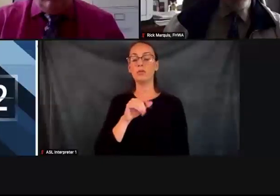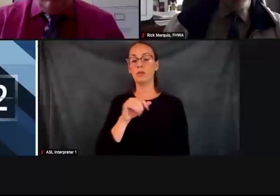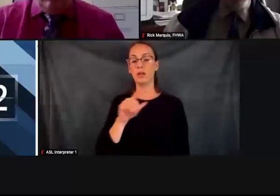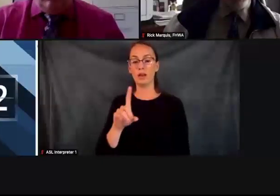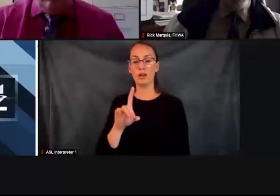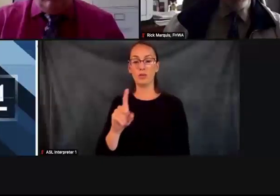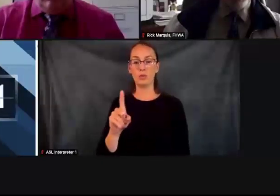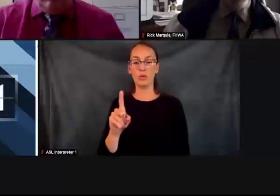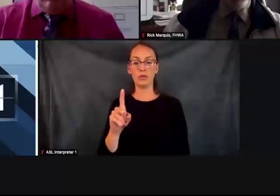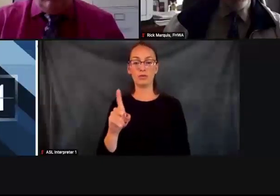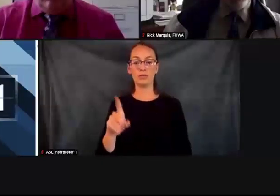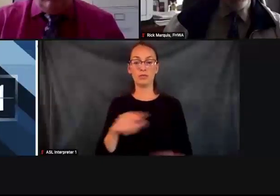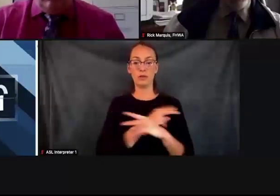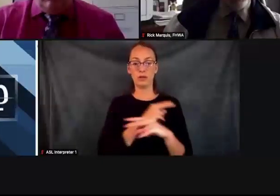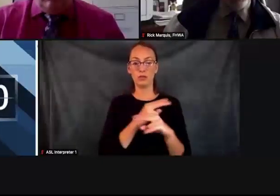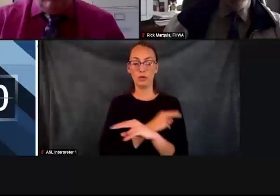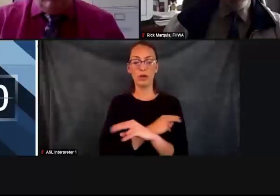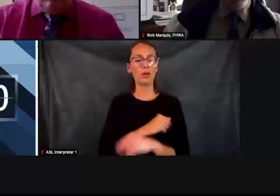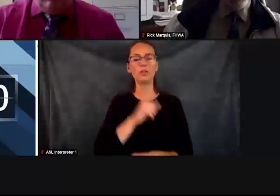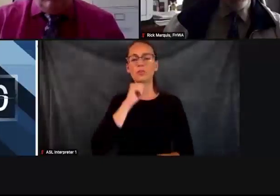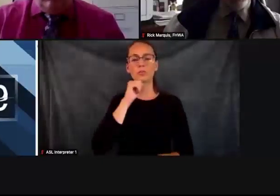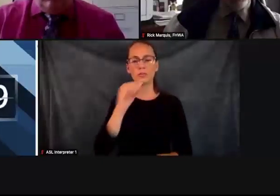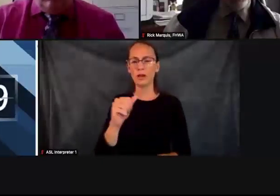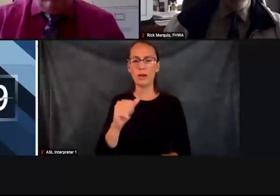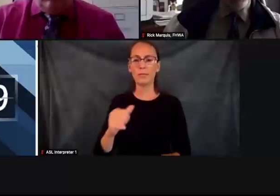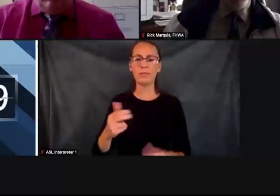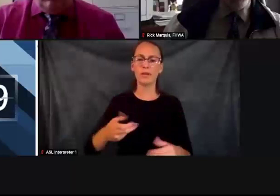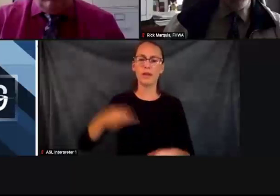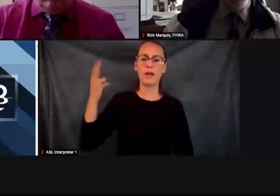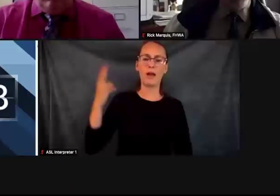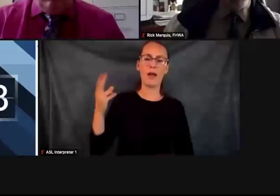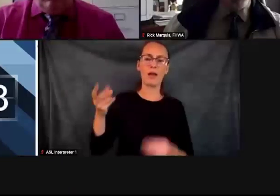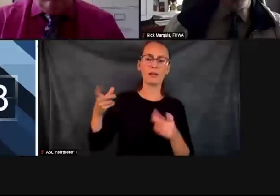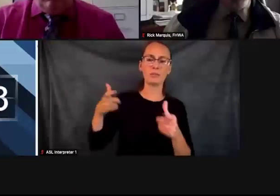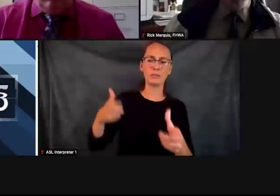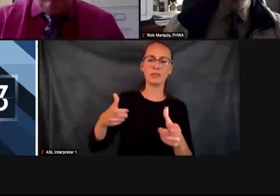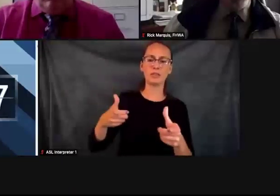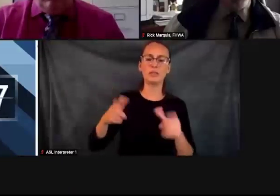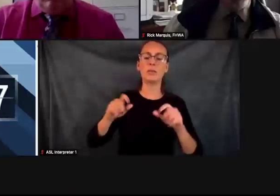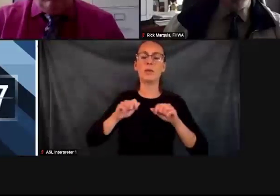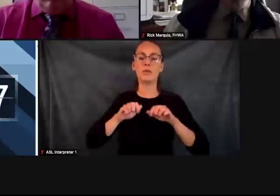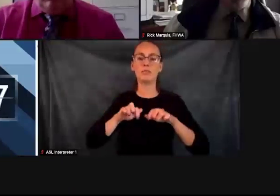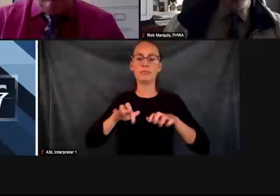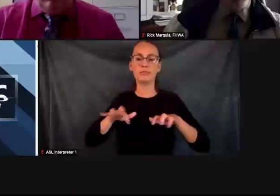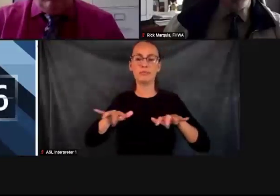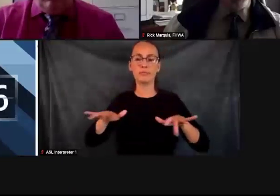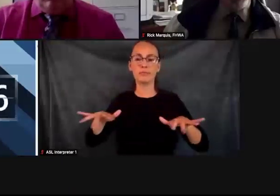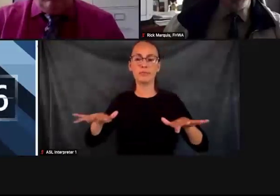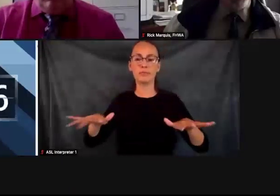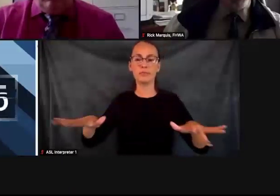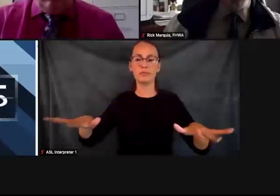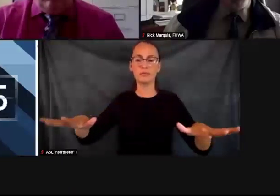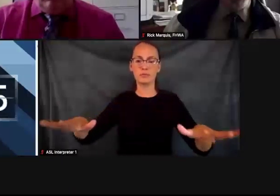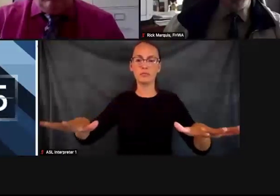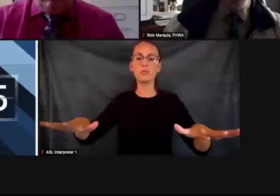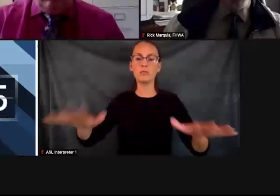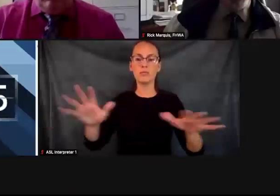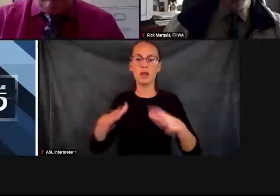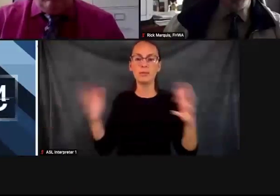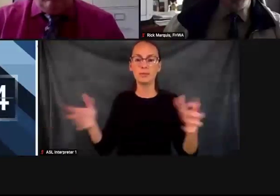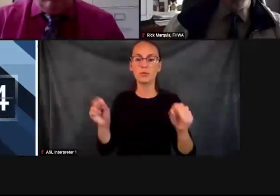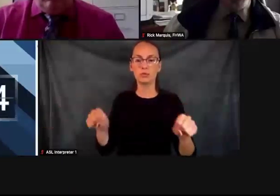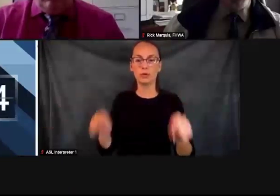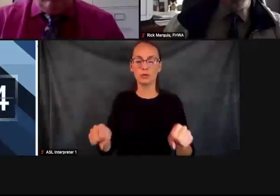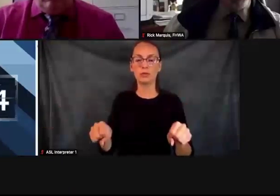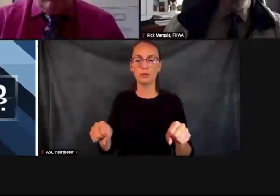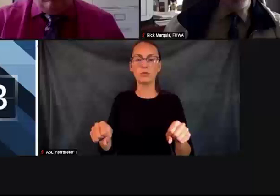la intersección de 481 no debería ser autopista de alta velocidad, pero dispersar a través